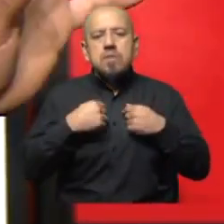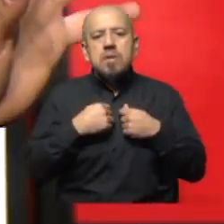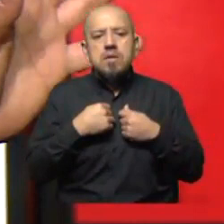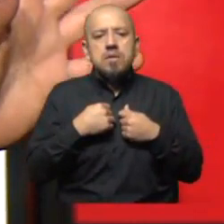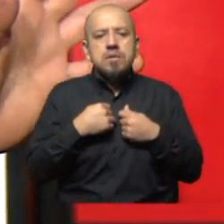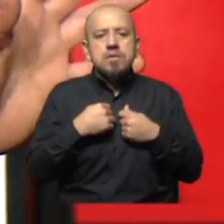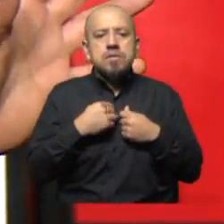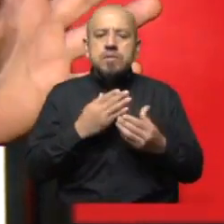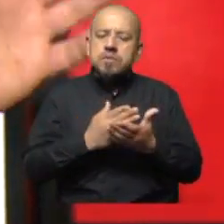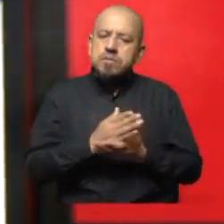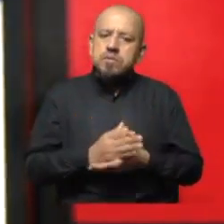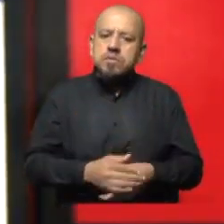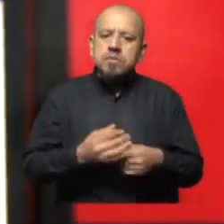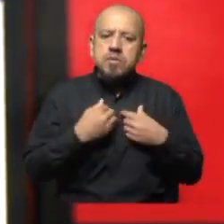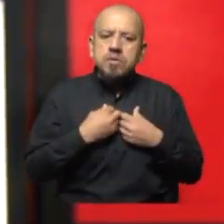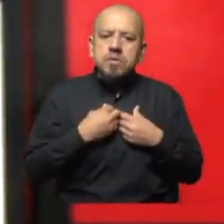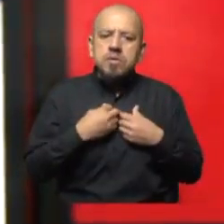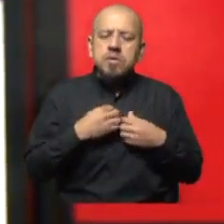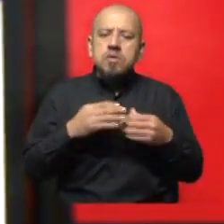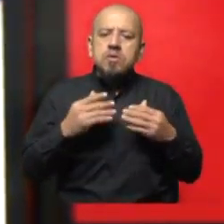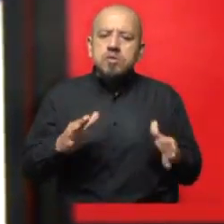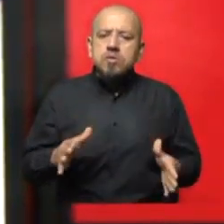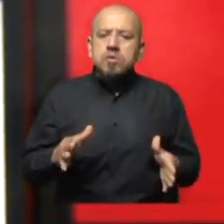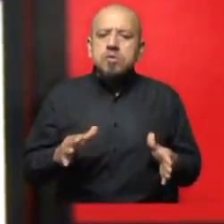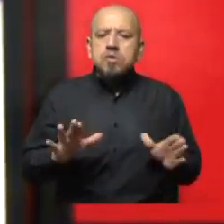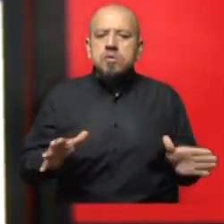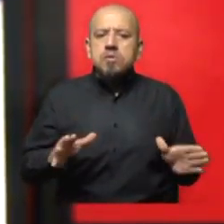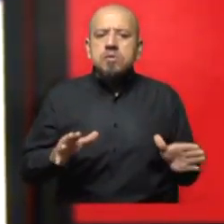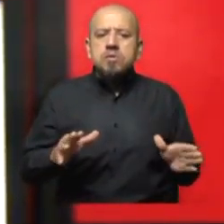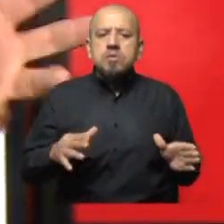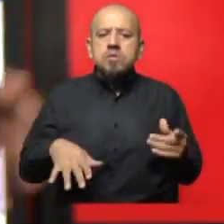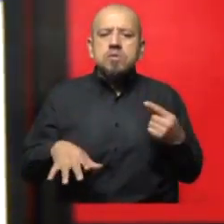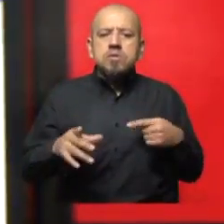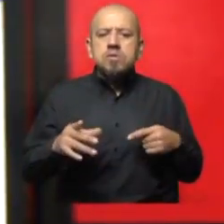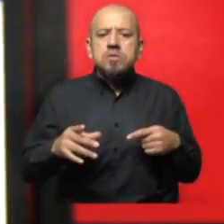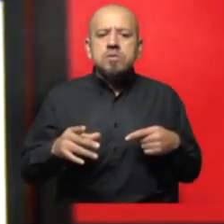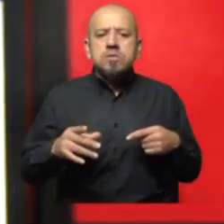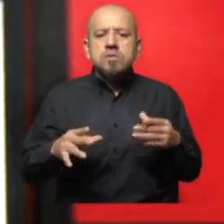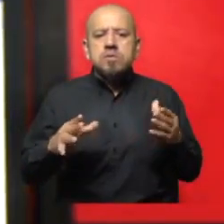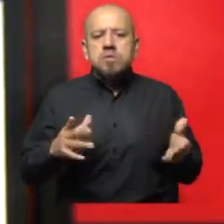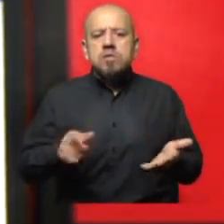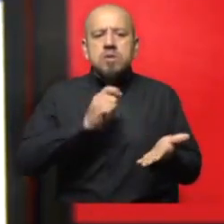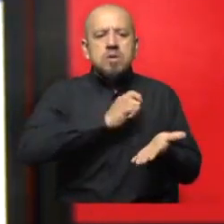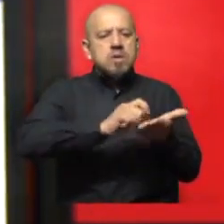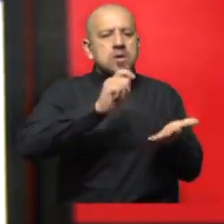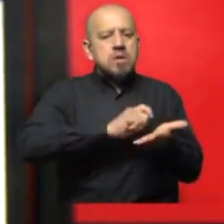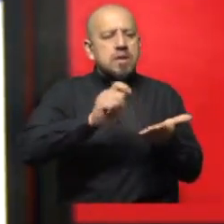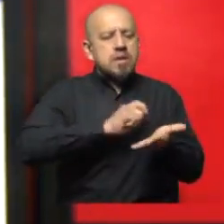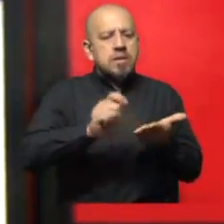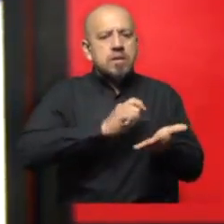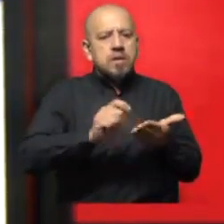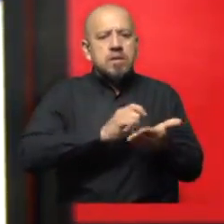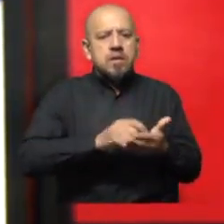mantengo que nazca desde el inconsciente me gusta mucho como escribir y después hacer como un